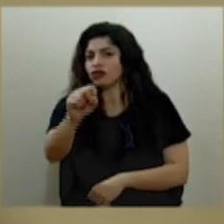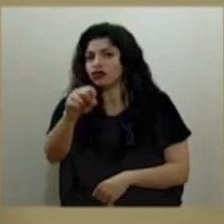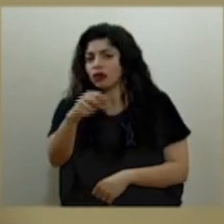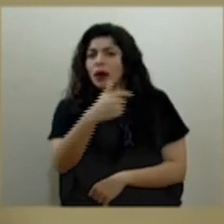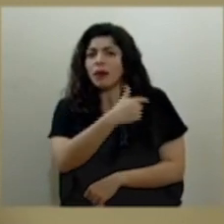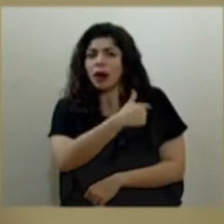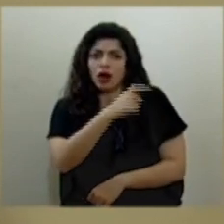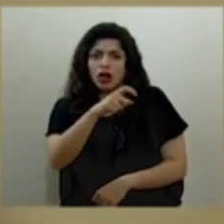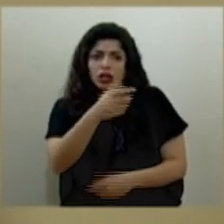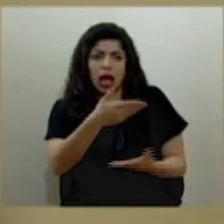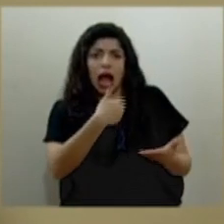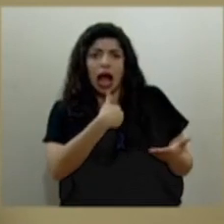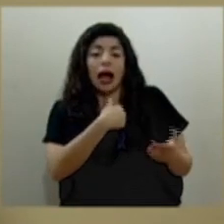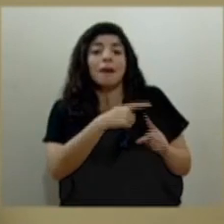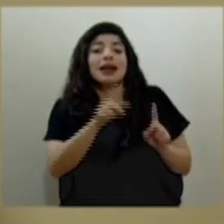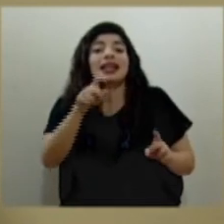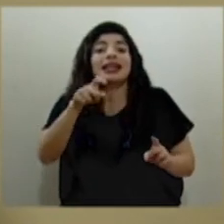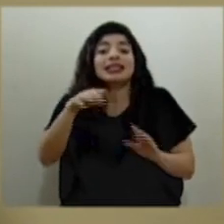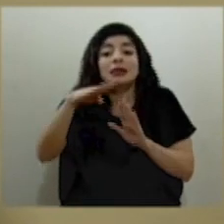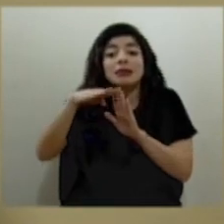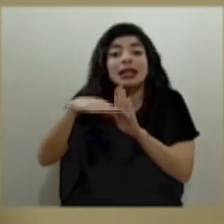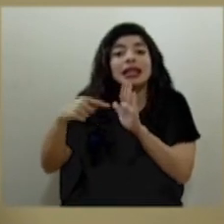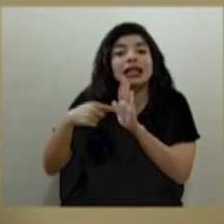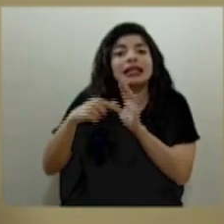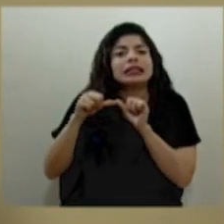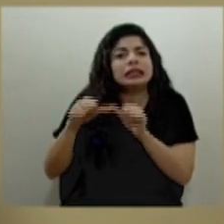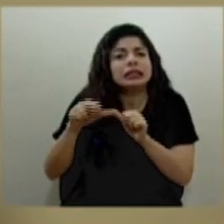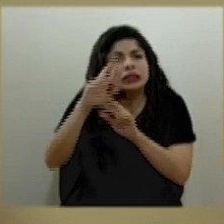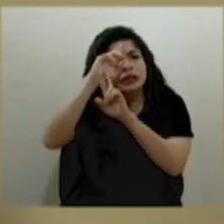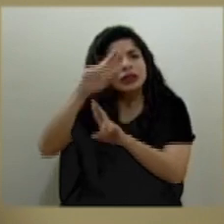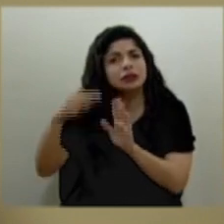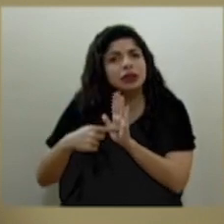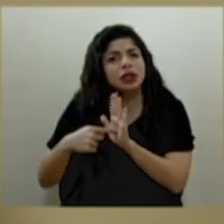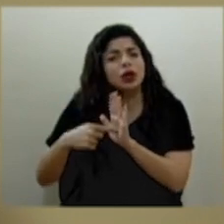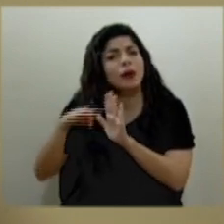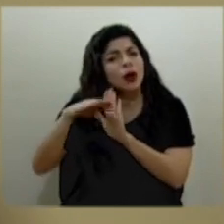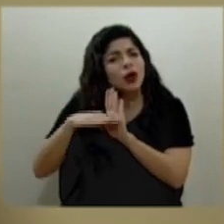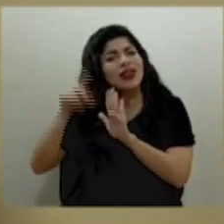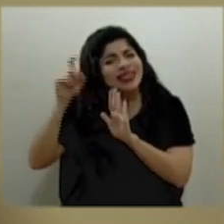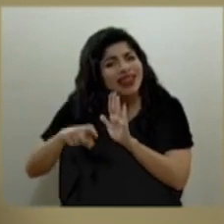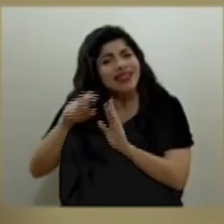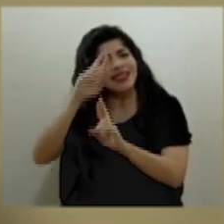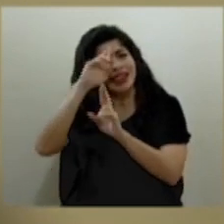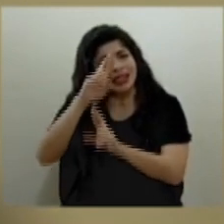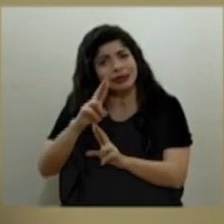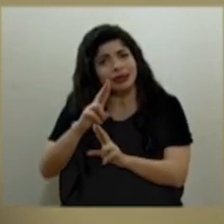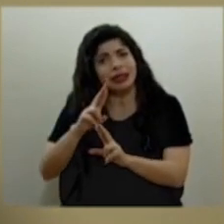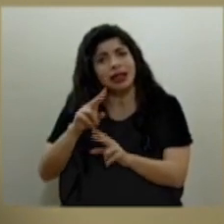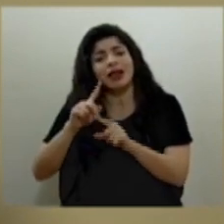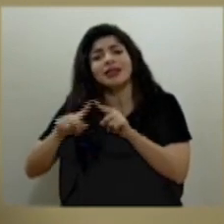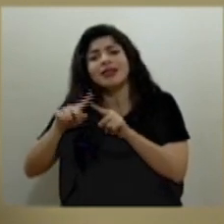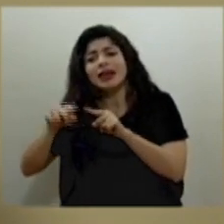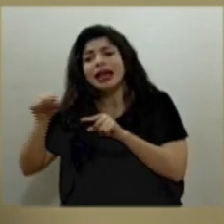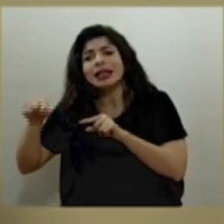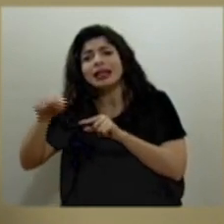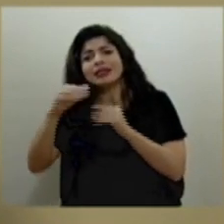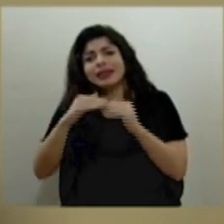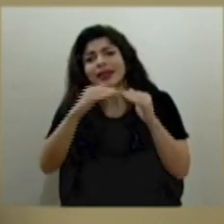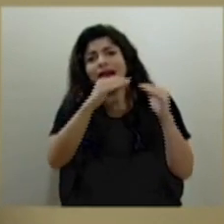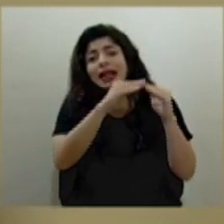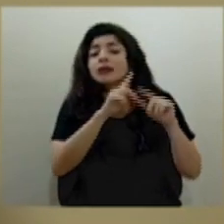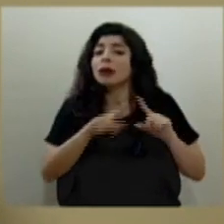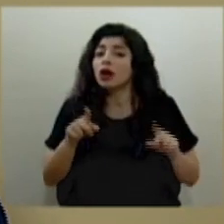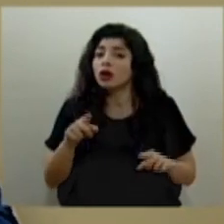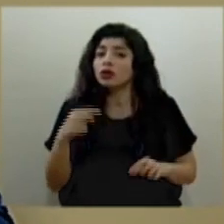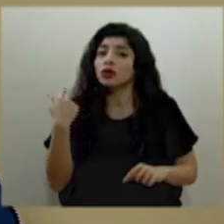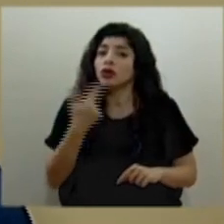tenemos la vacuna, pero ocupamos que las medidas sanitarias se mantengan y los protocolos se mantengan en diferente gradualidad, pero tenemos